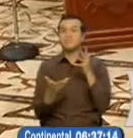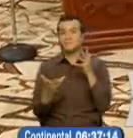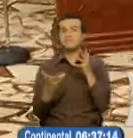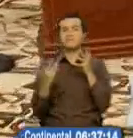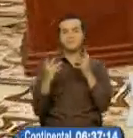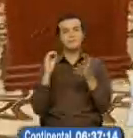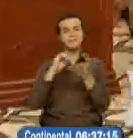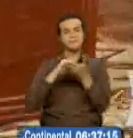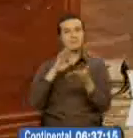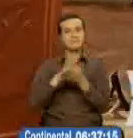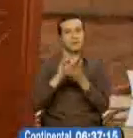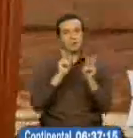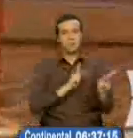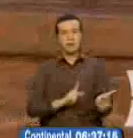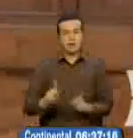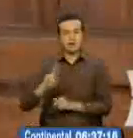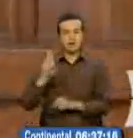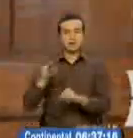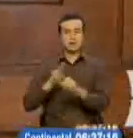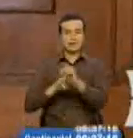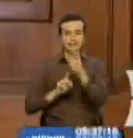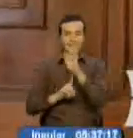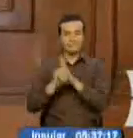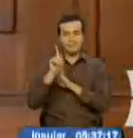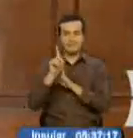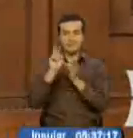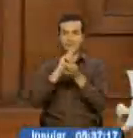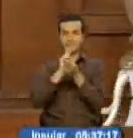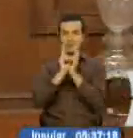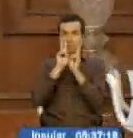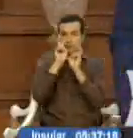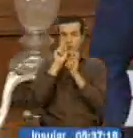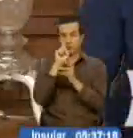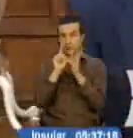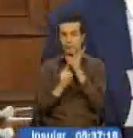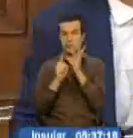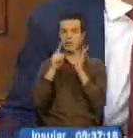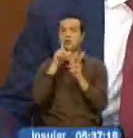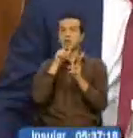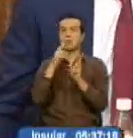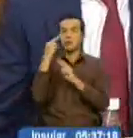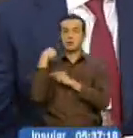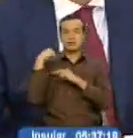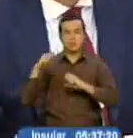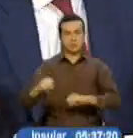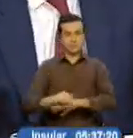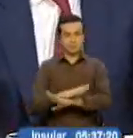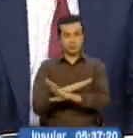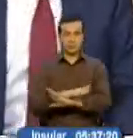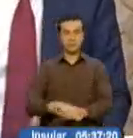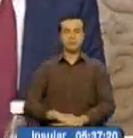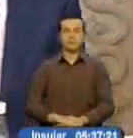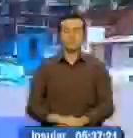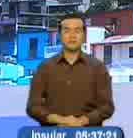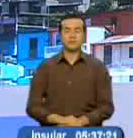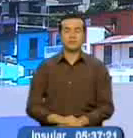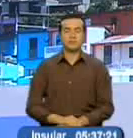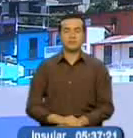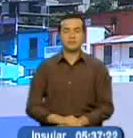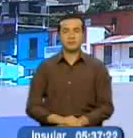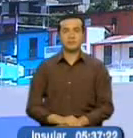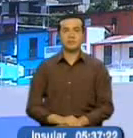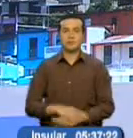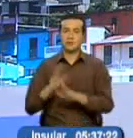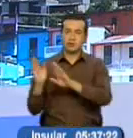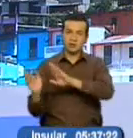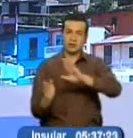serán incorporados al Plan Nacional de Desarrollo, cuya reformulación está a cargo de Semplades. Javier Ceballos, Ecuador TV. En otro